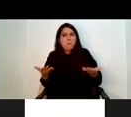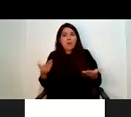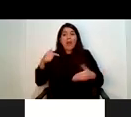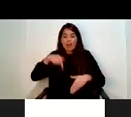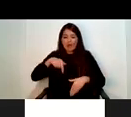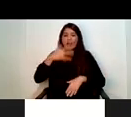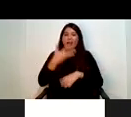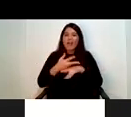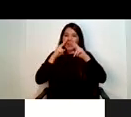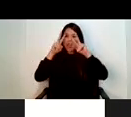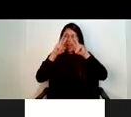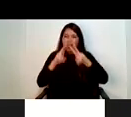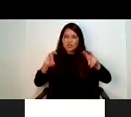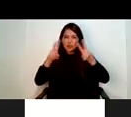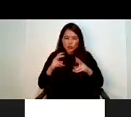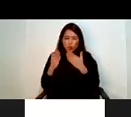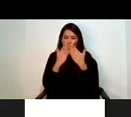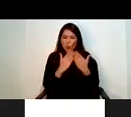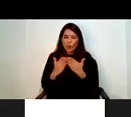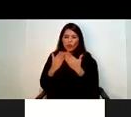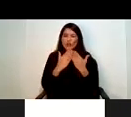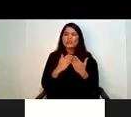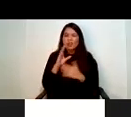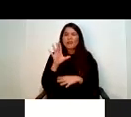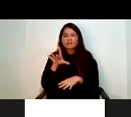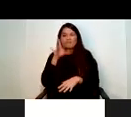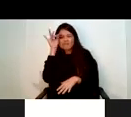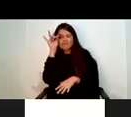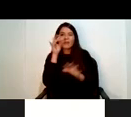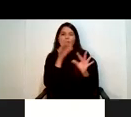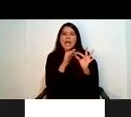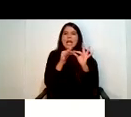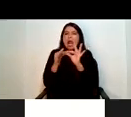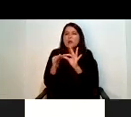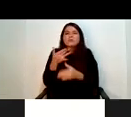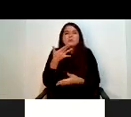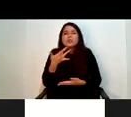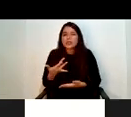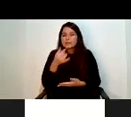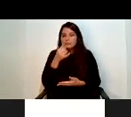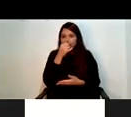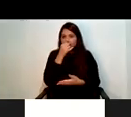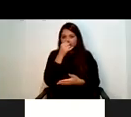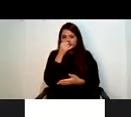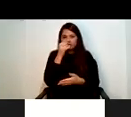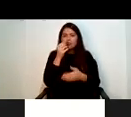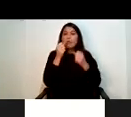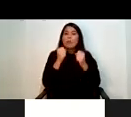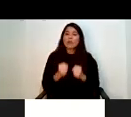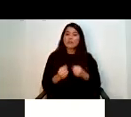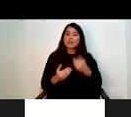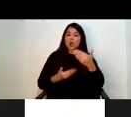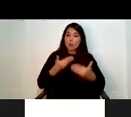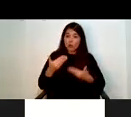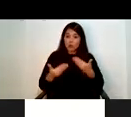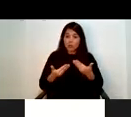que ya guían un poquito a las causas por las cuales se producen, y pueden ser comportamientos con alguna